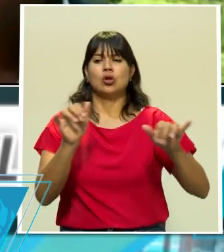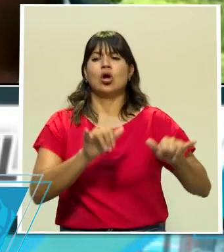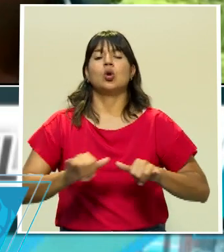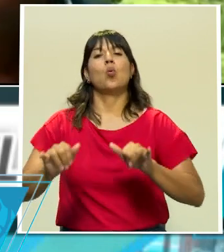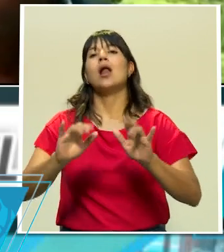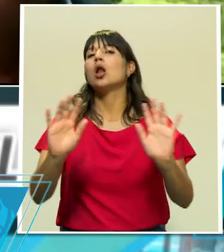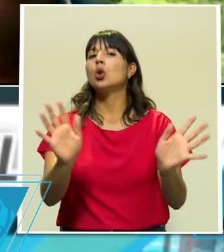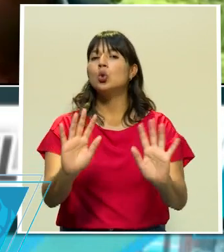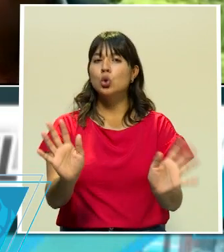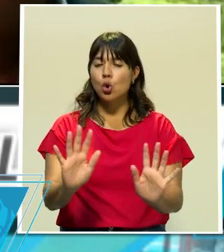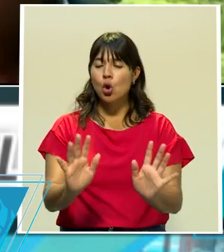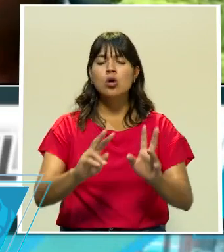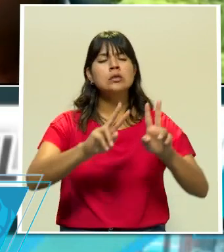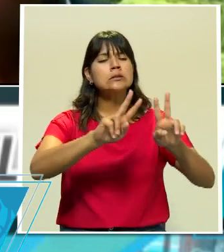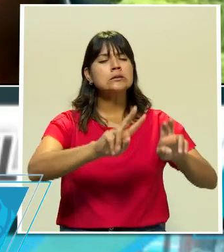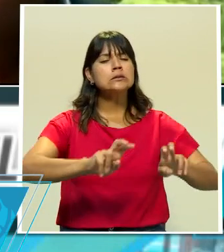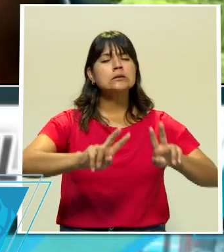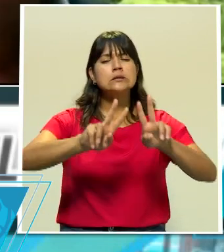cuales haya